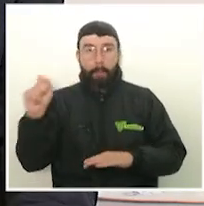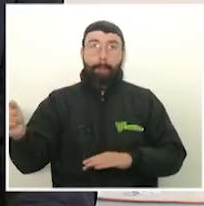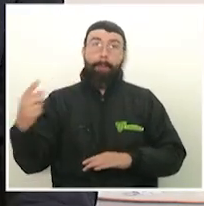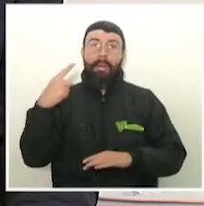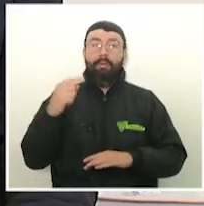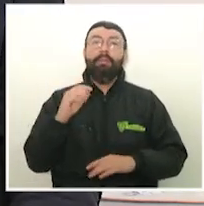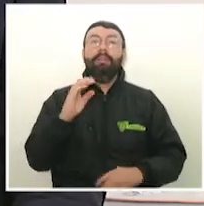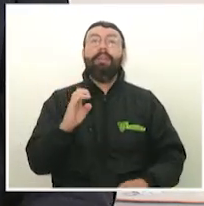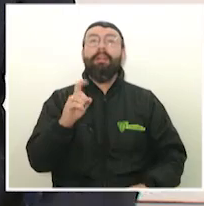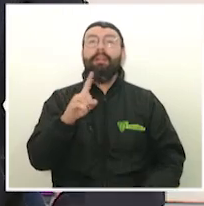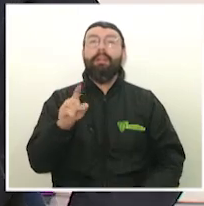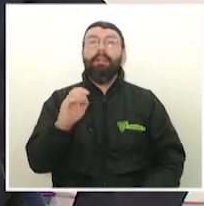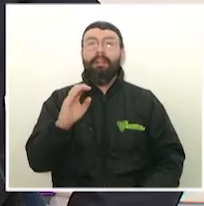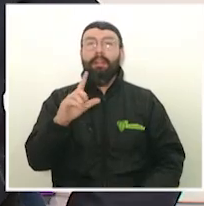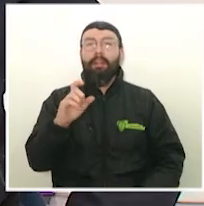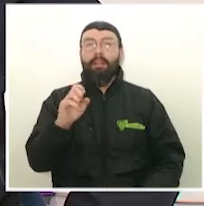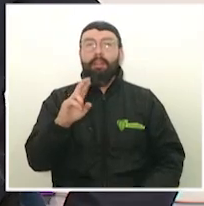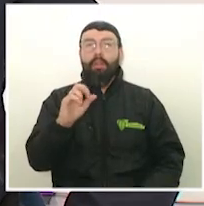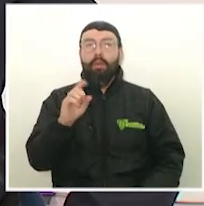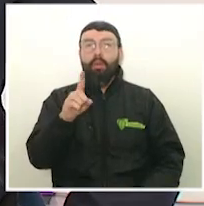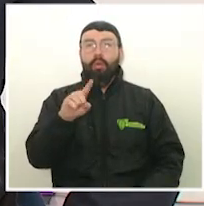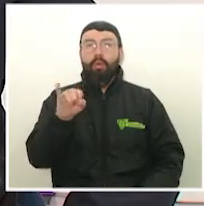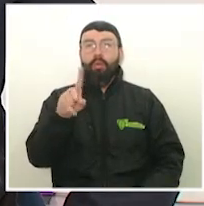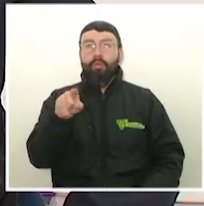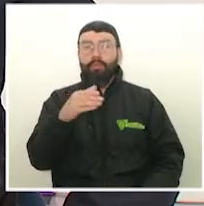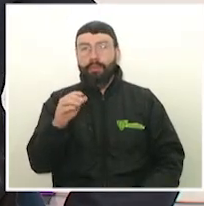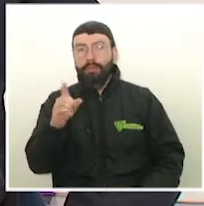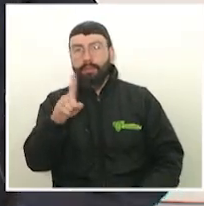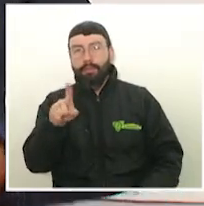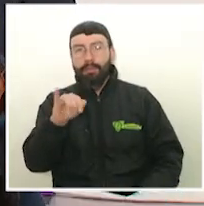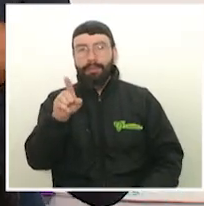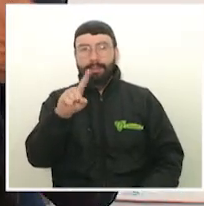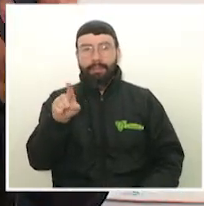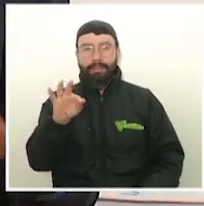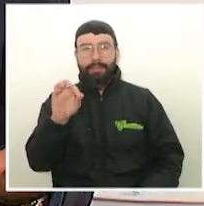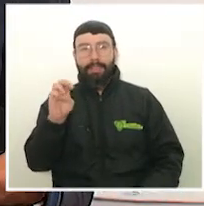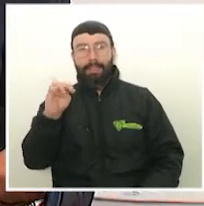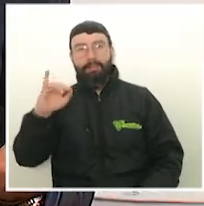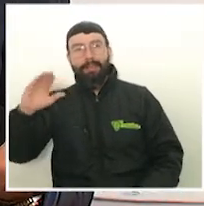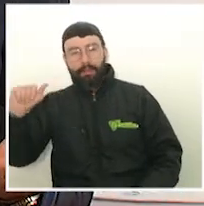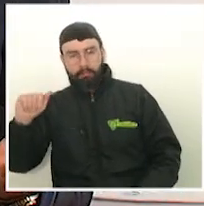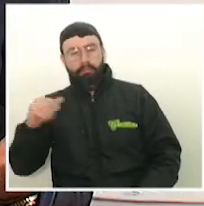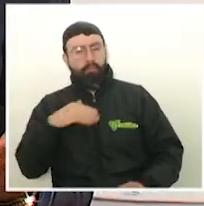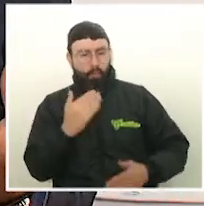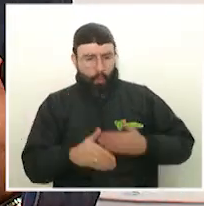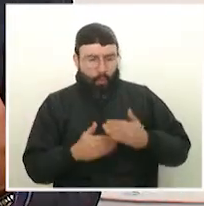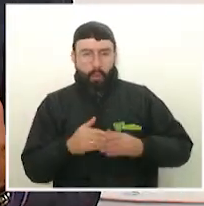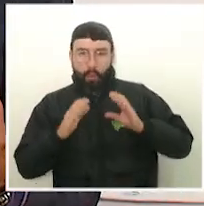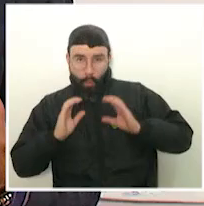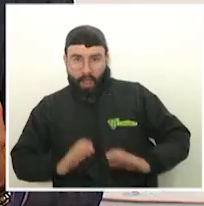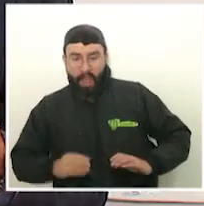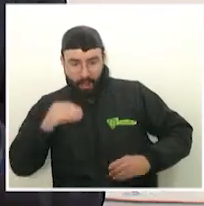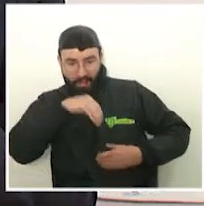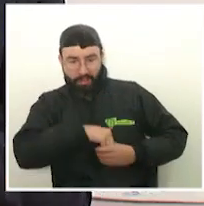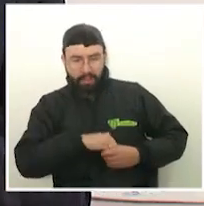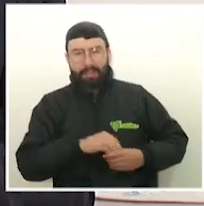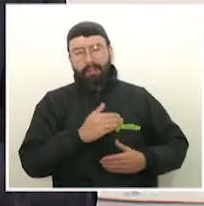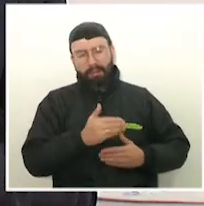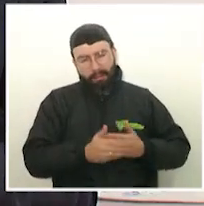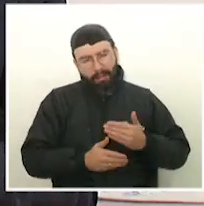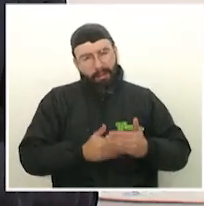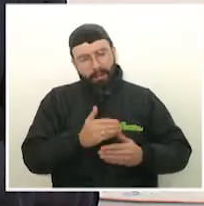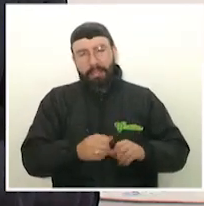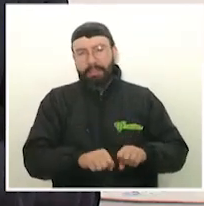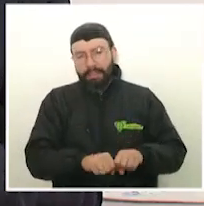sistémica, y es un proceso degenerativo que se va presentando en el cuerpo, que va